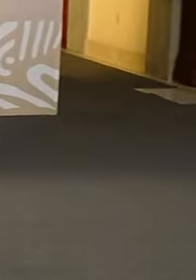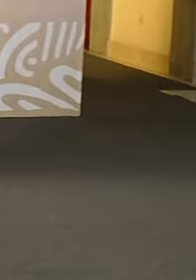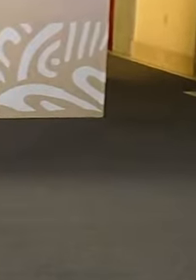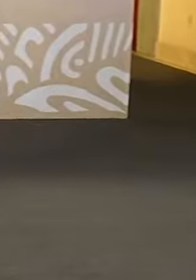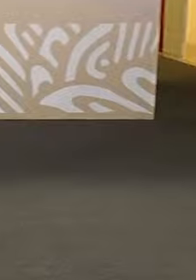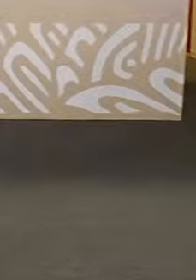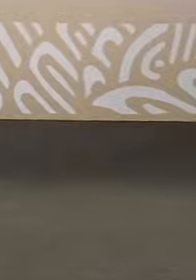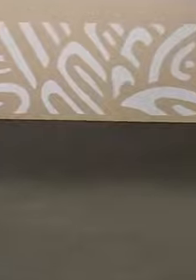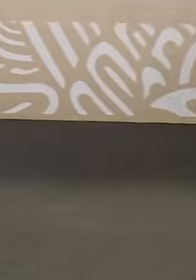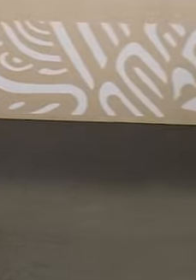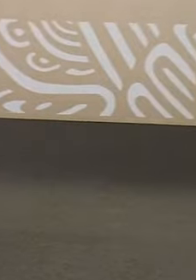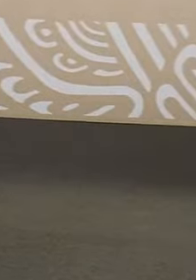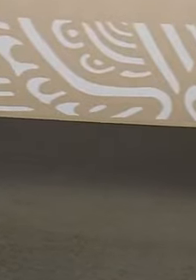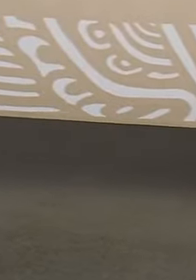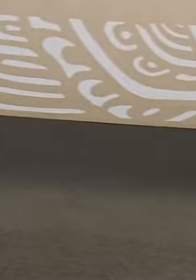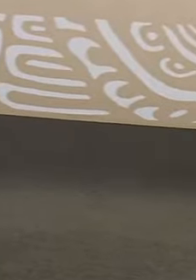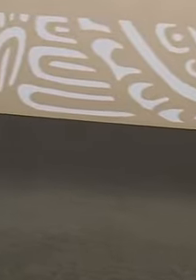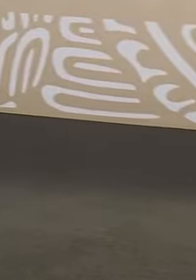ánimo,